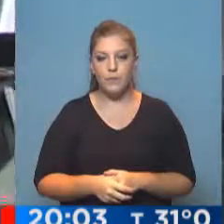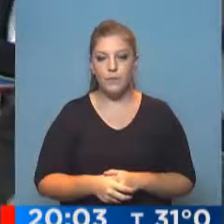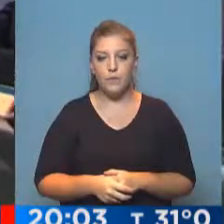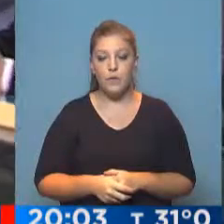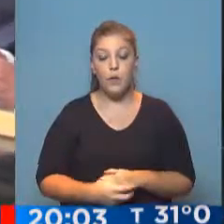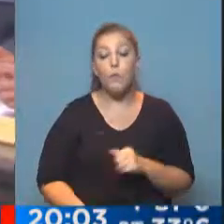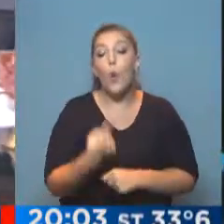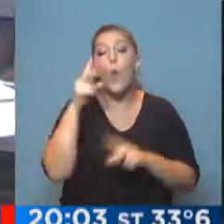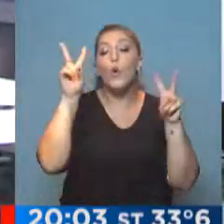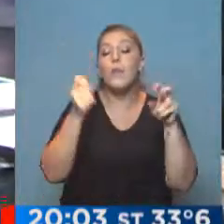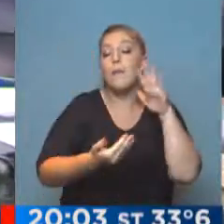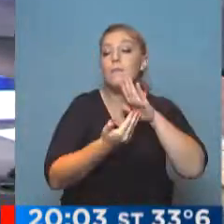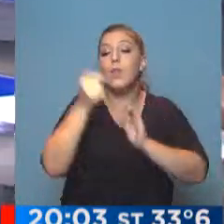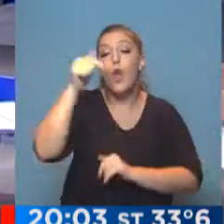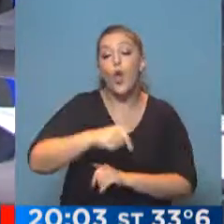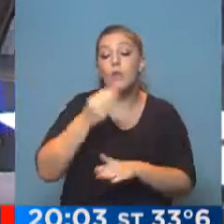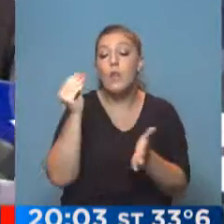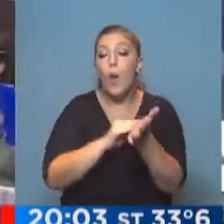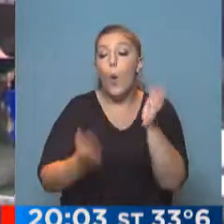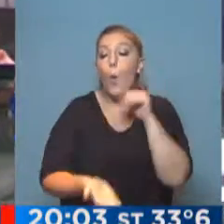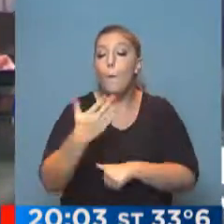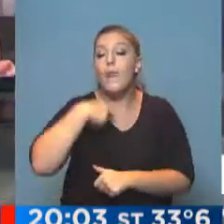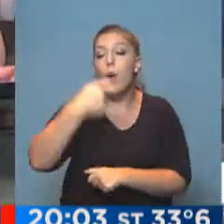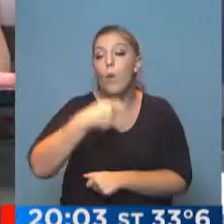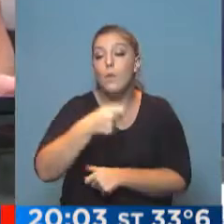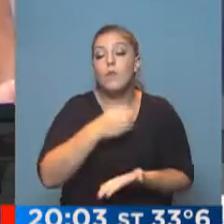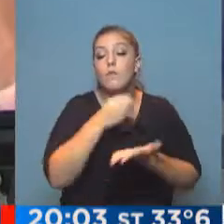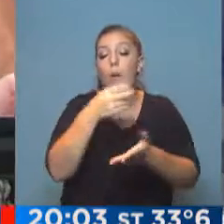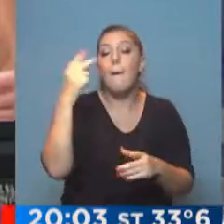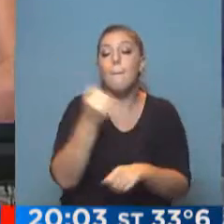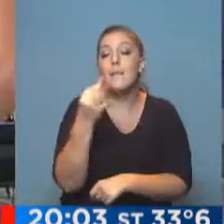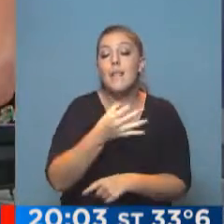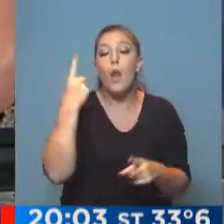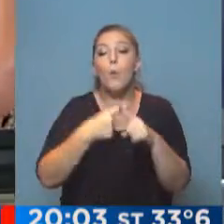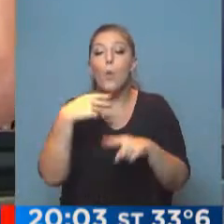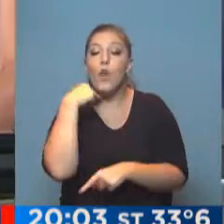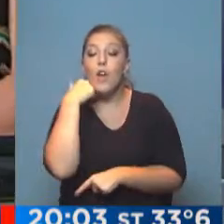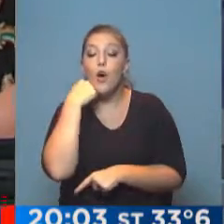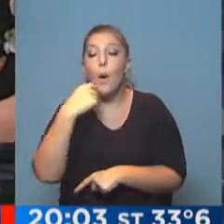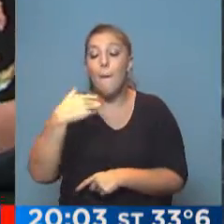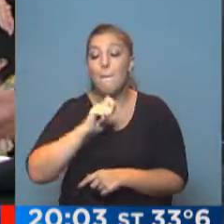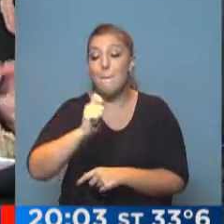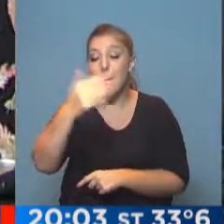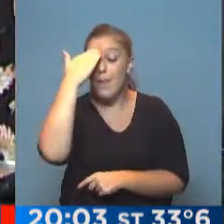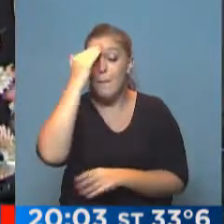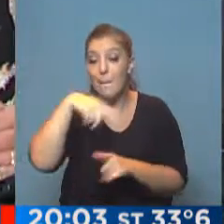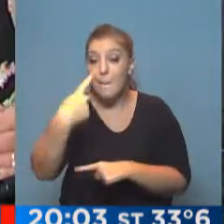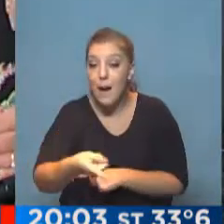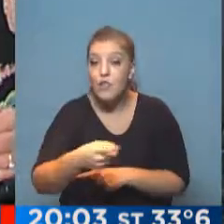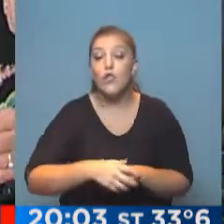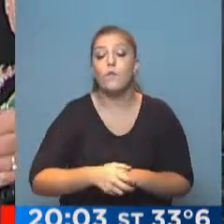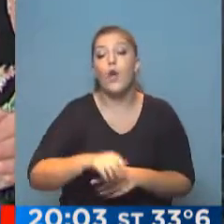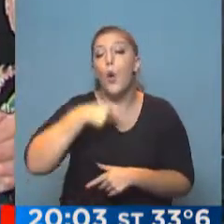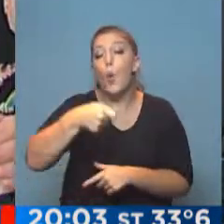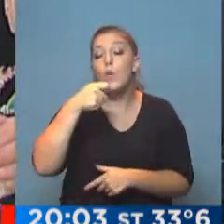Y es uno de los temas destacados del día de hoy. Aumentan las jubilaciones, la asignación especial por hijo será a partir del mes de marzo. En el caso de las jubilaciones,